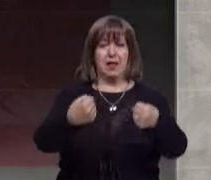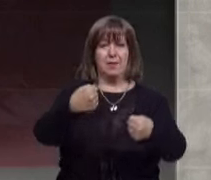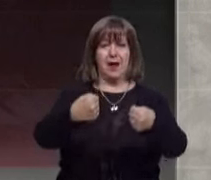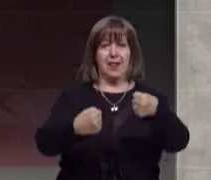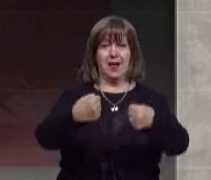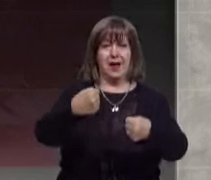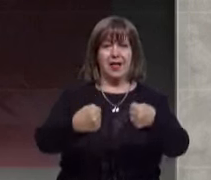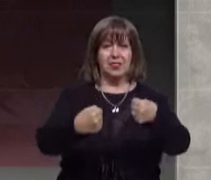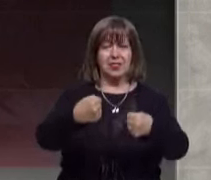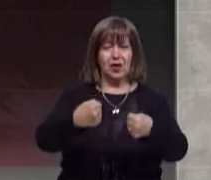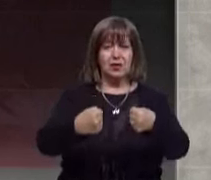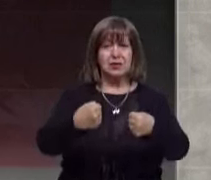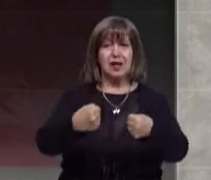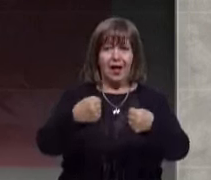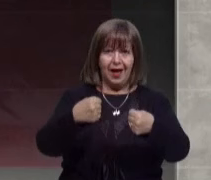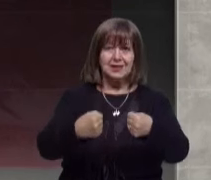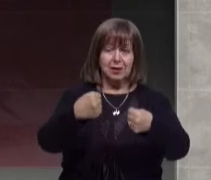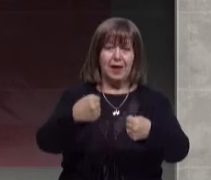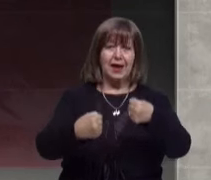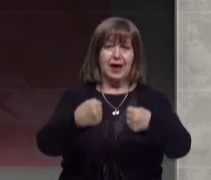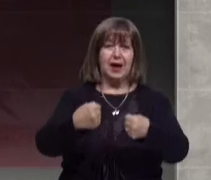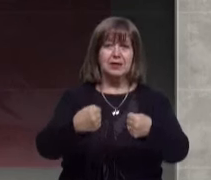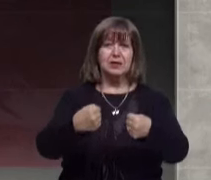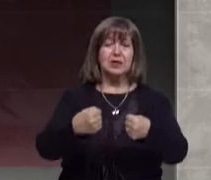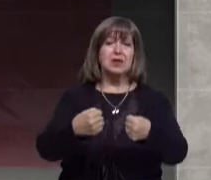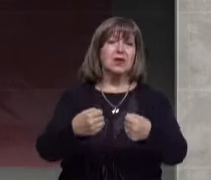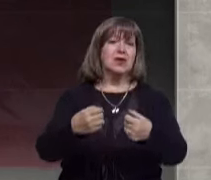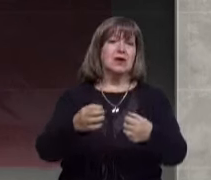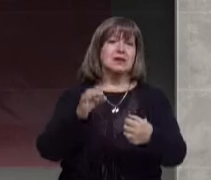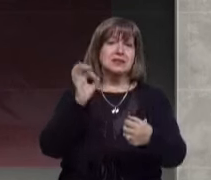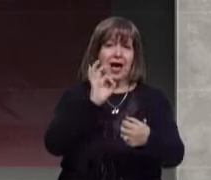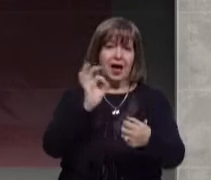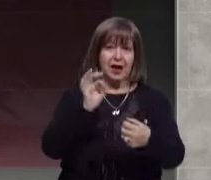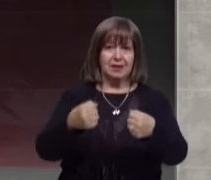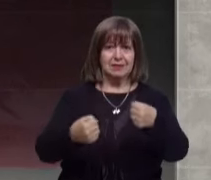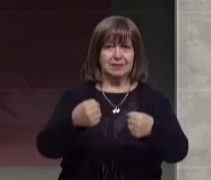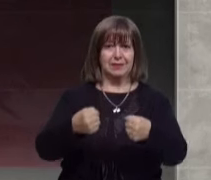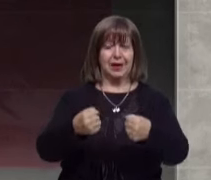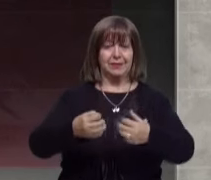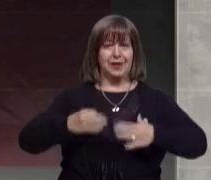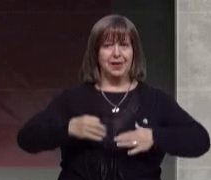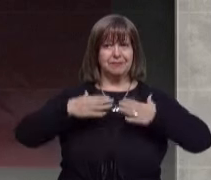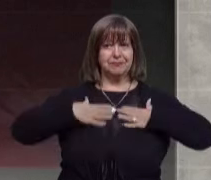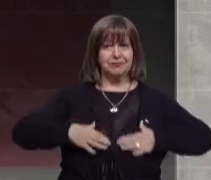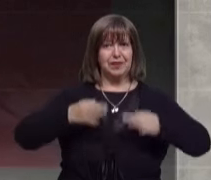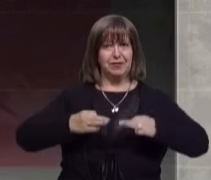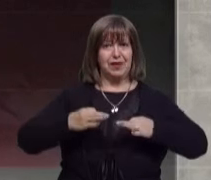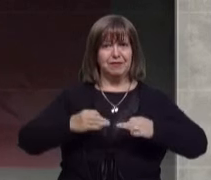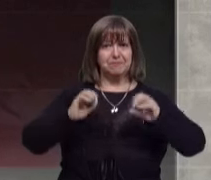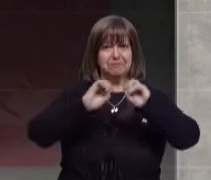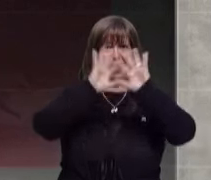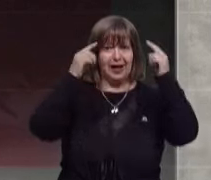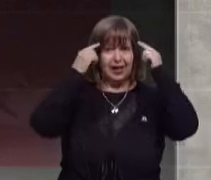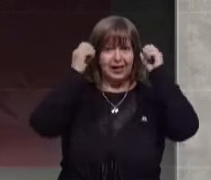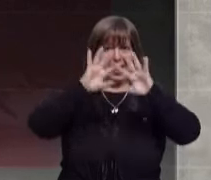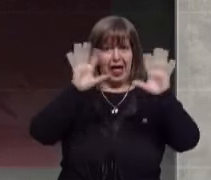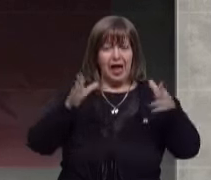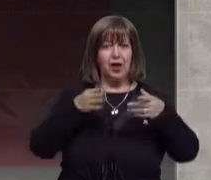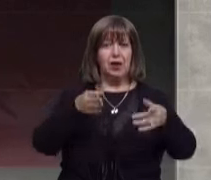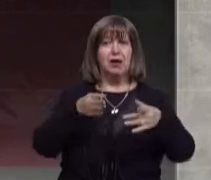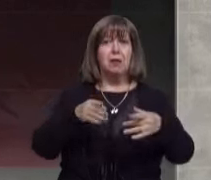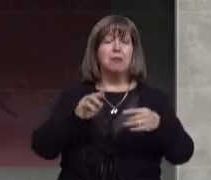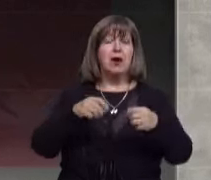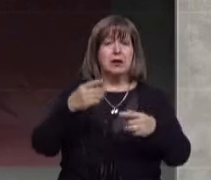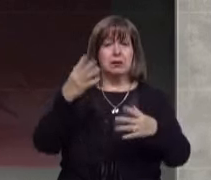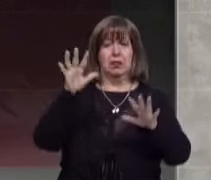en la provincia. Un tema no menor, un tema que provoca a diario accidentes que terminan en tragedia, familias que lloran una